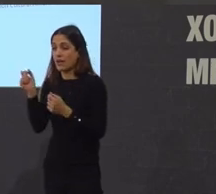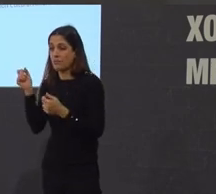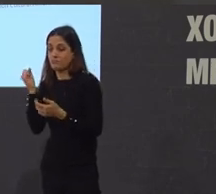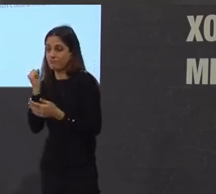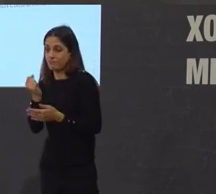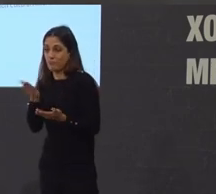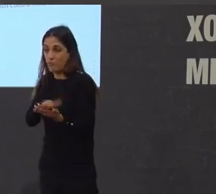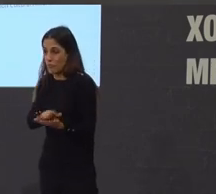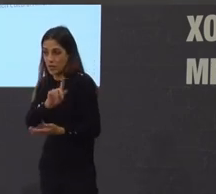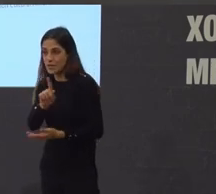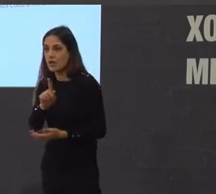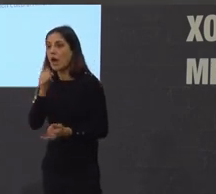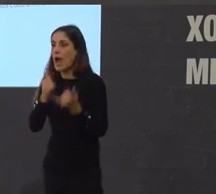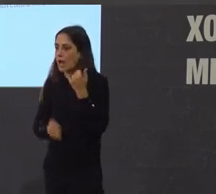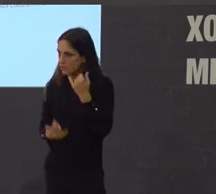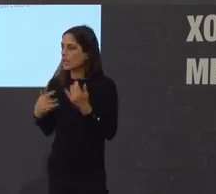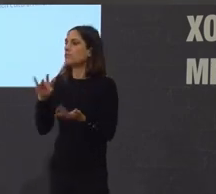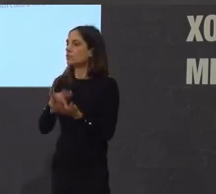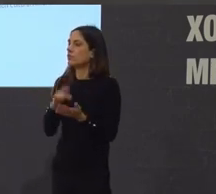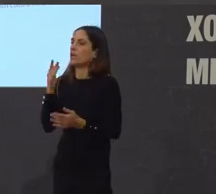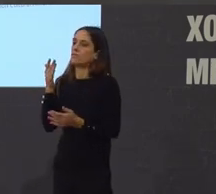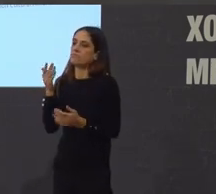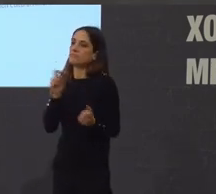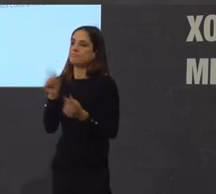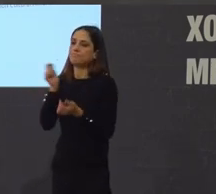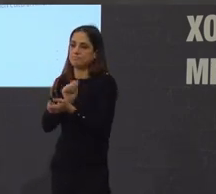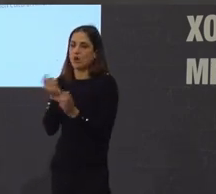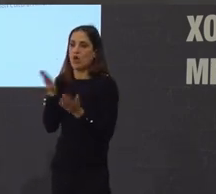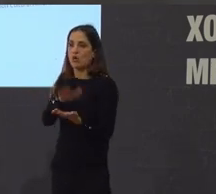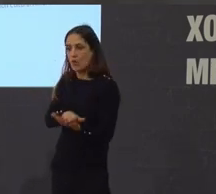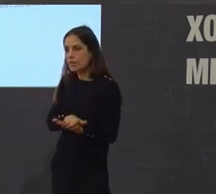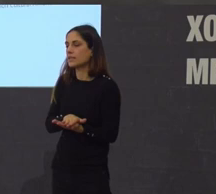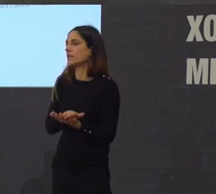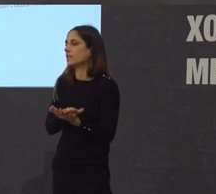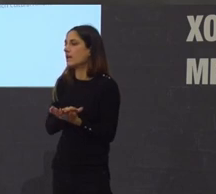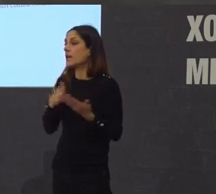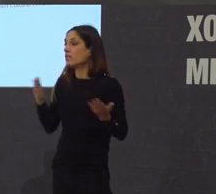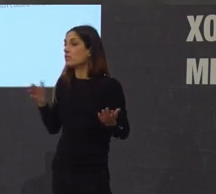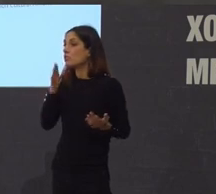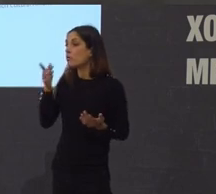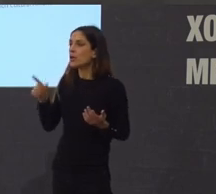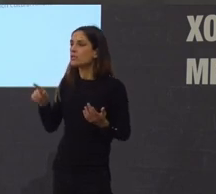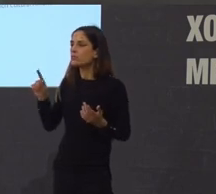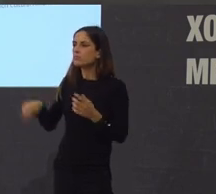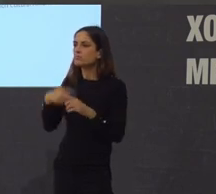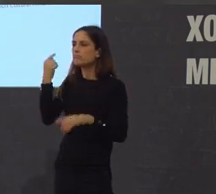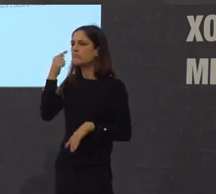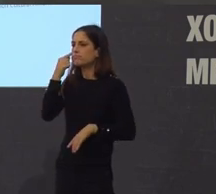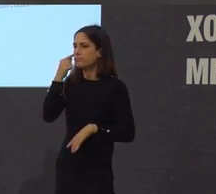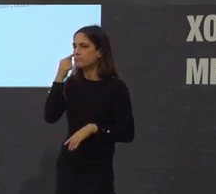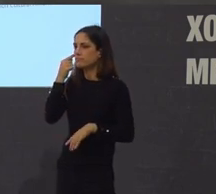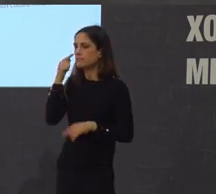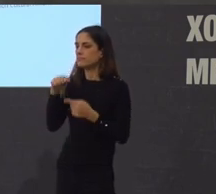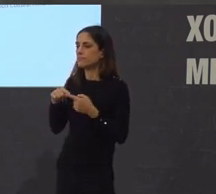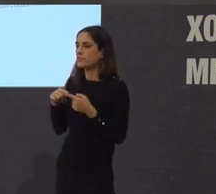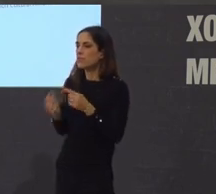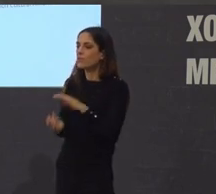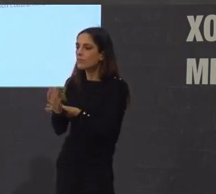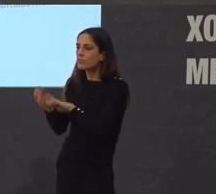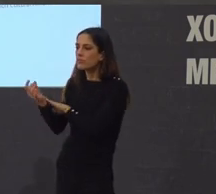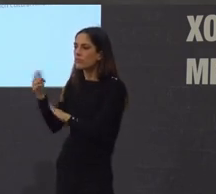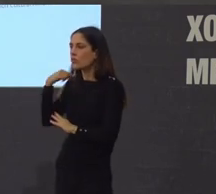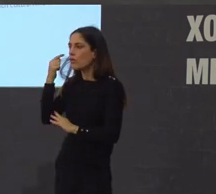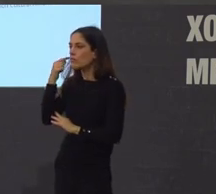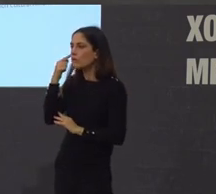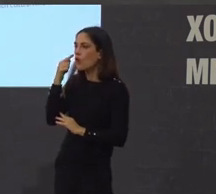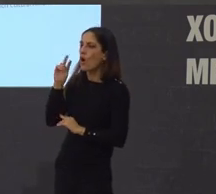a ver que a ver qué pasaba y por eso podemos descubrir que había también otros casos de existencia de dinero como